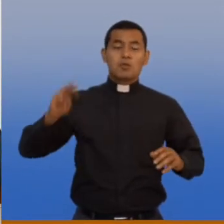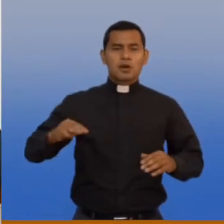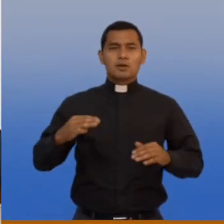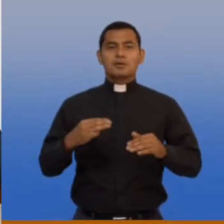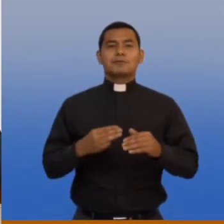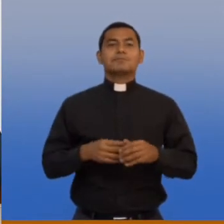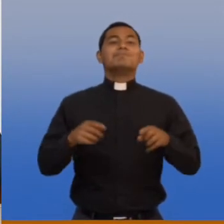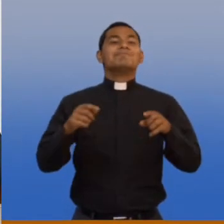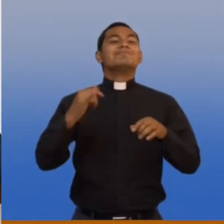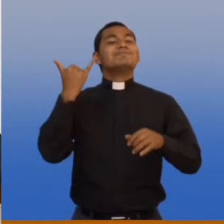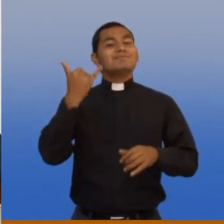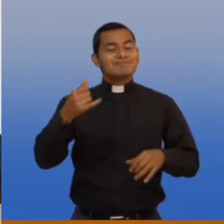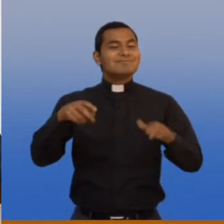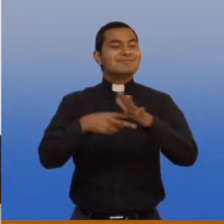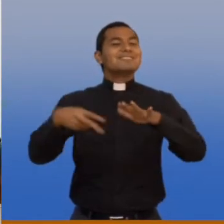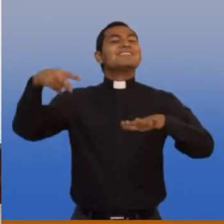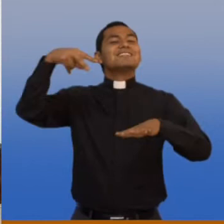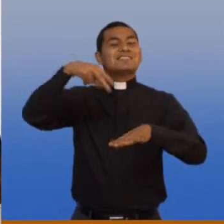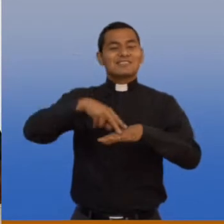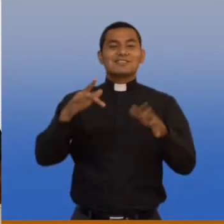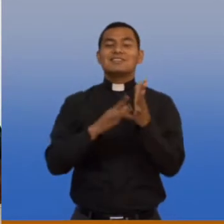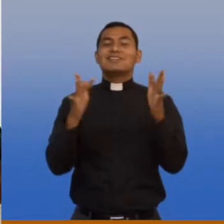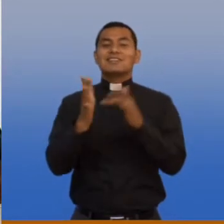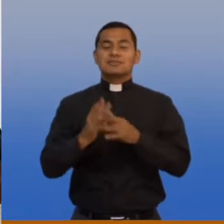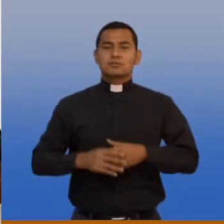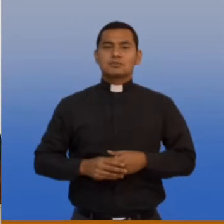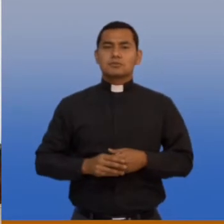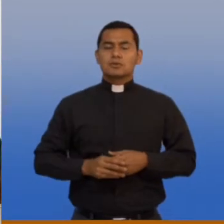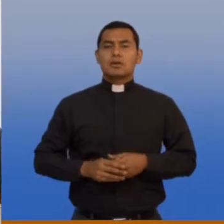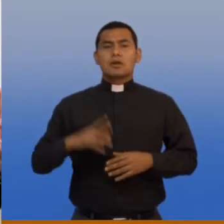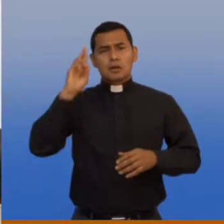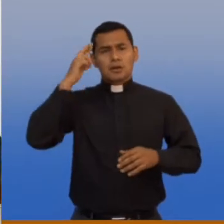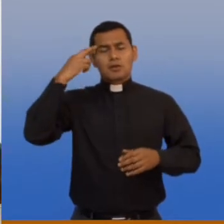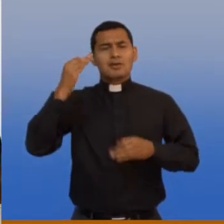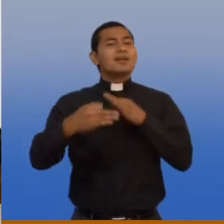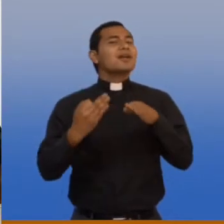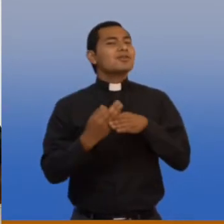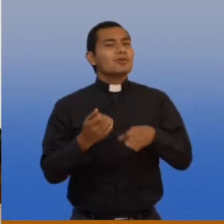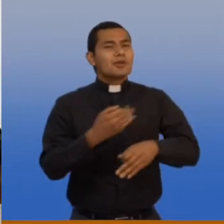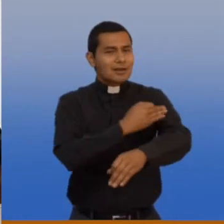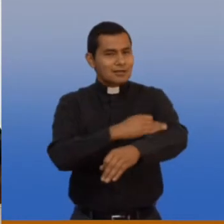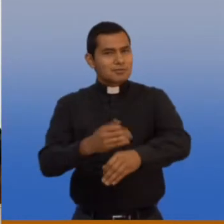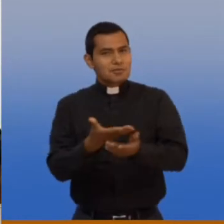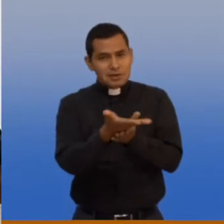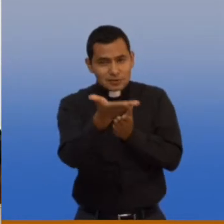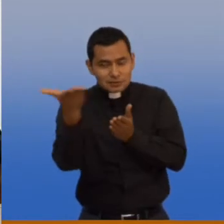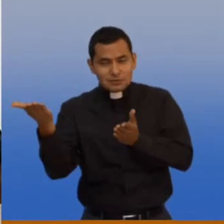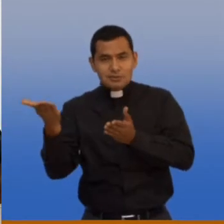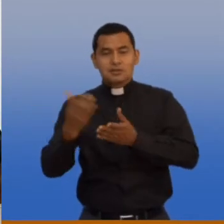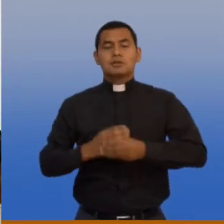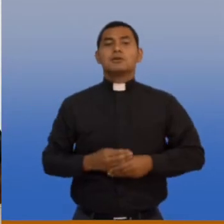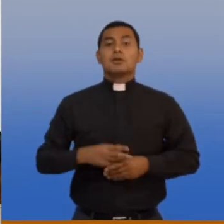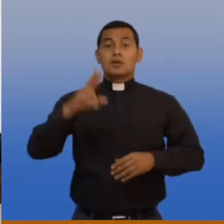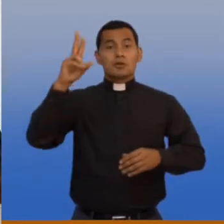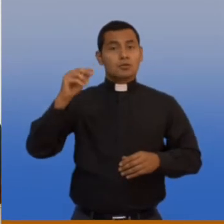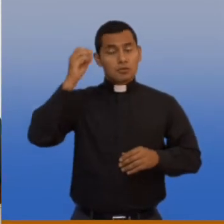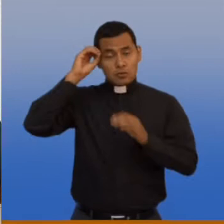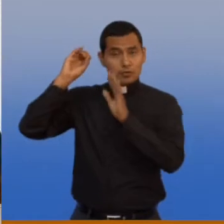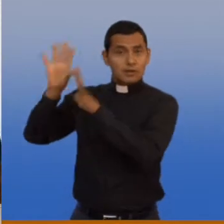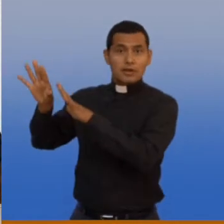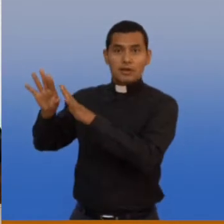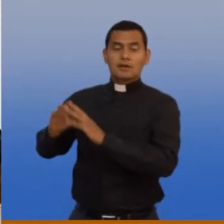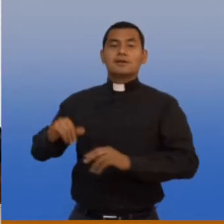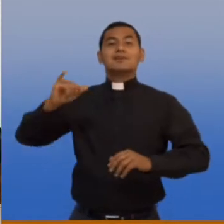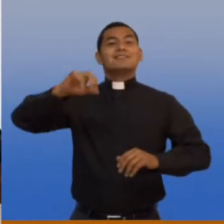para asistir a alguno de los oficios que se celebran. Afortunadamente, en todos los lugares y en todas las parroquias se celebran